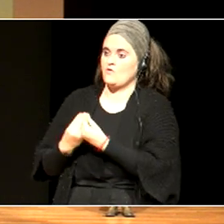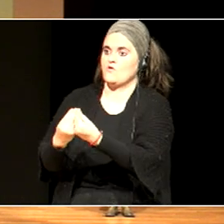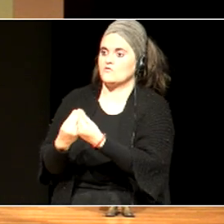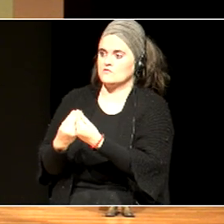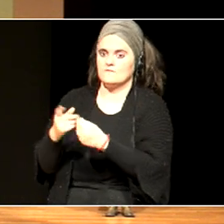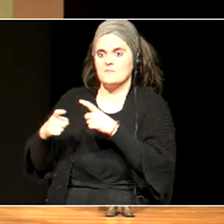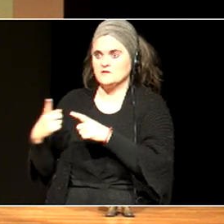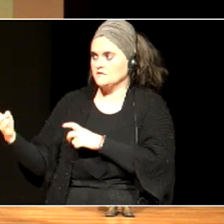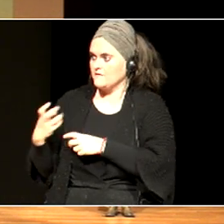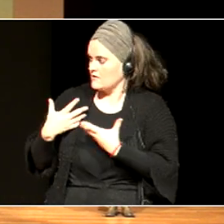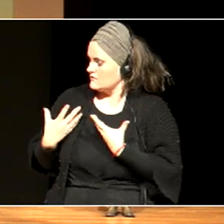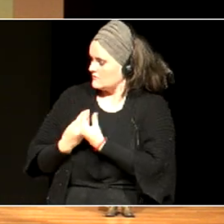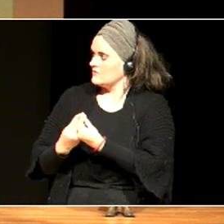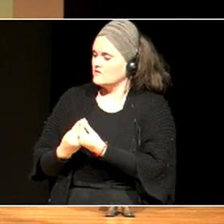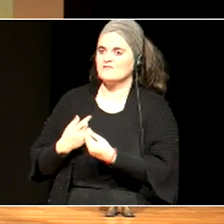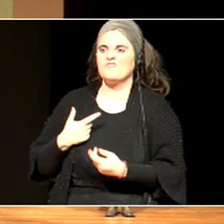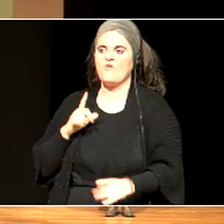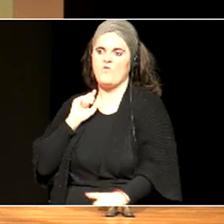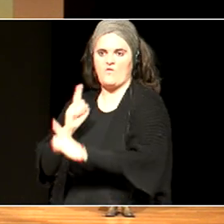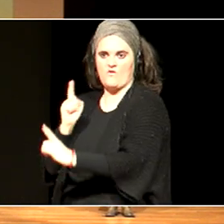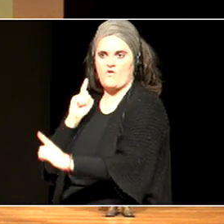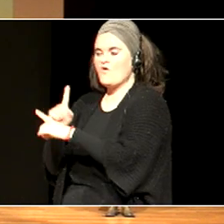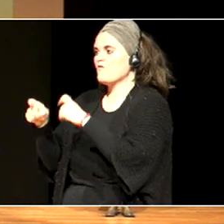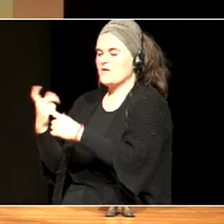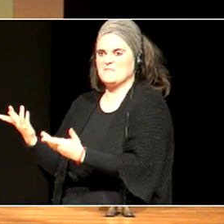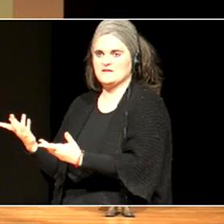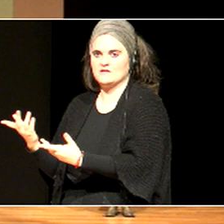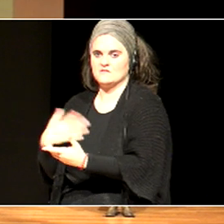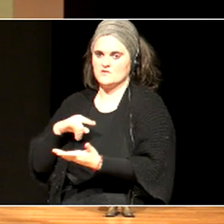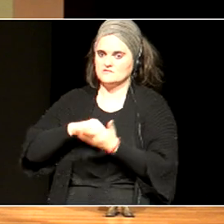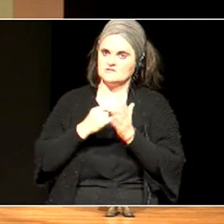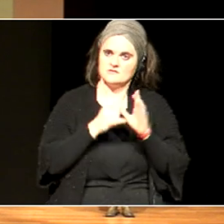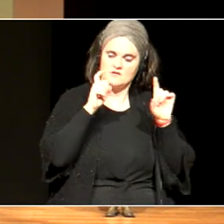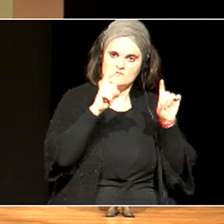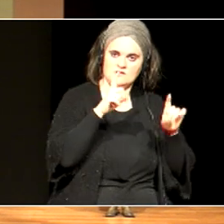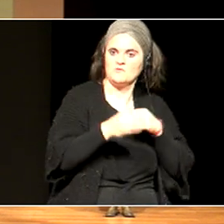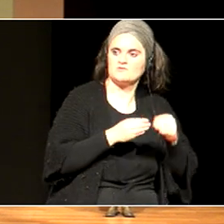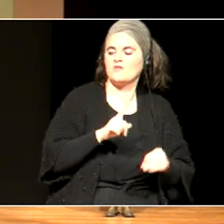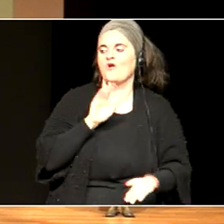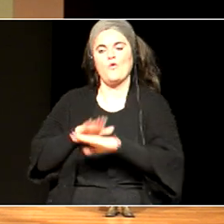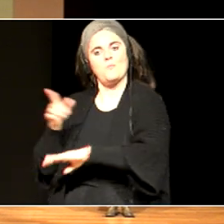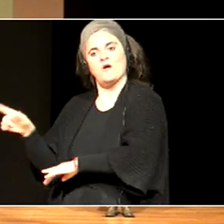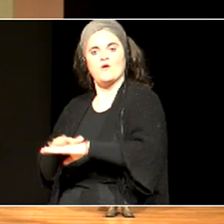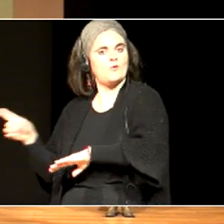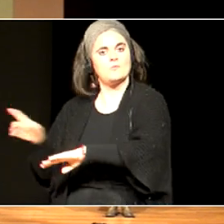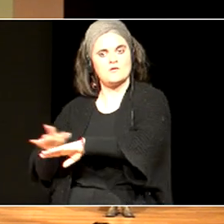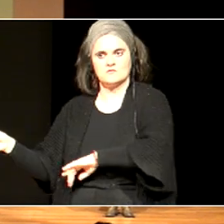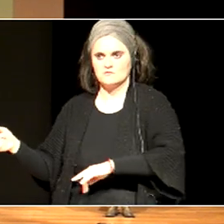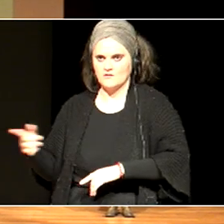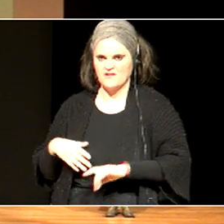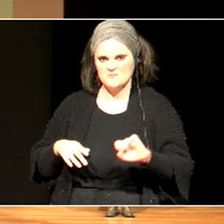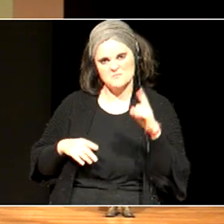venir no echar en contra de las familias lo que no se hace tampoco desde el sistema primero el sistema